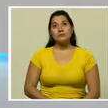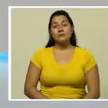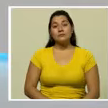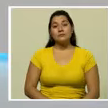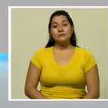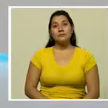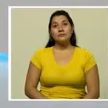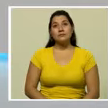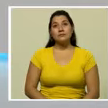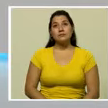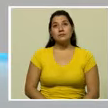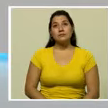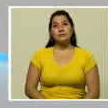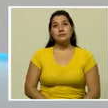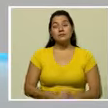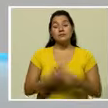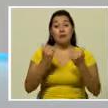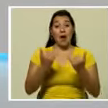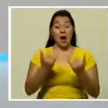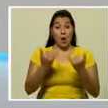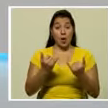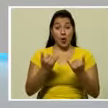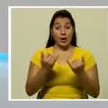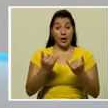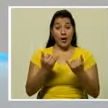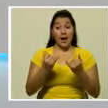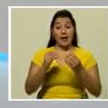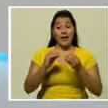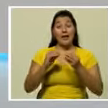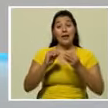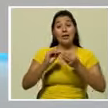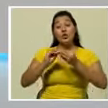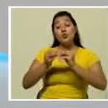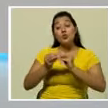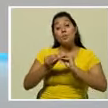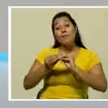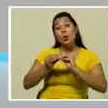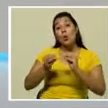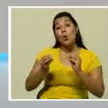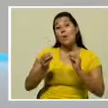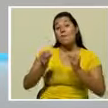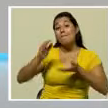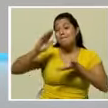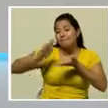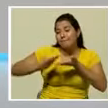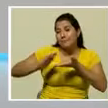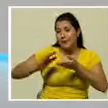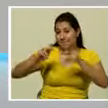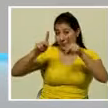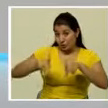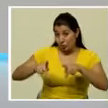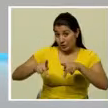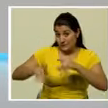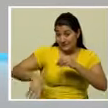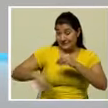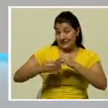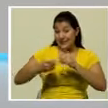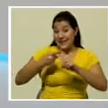el pico más bajo de la emergencia desde que comenzó. Nuestro